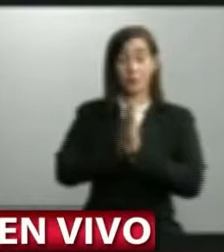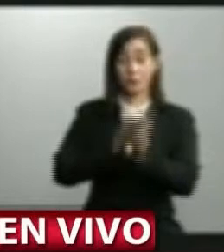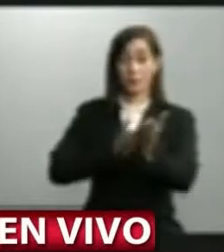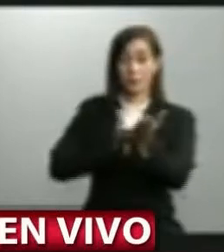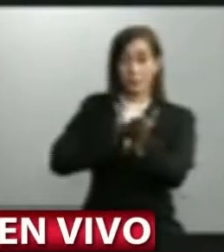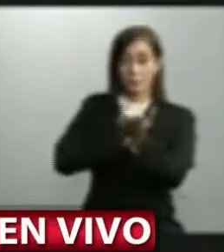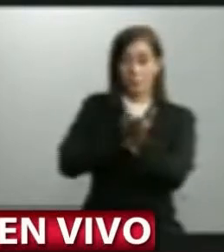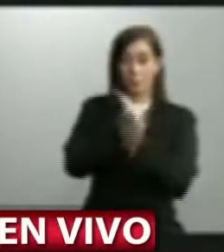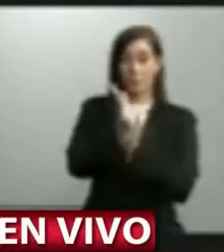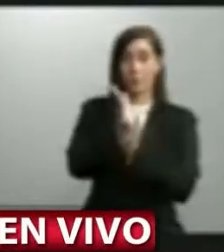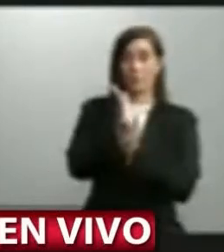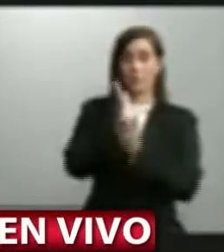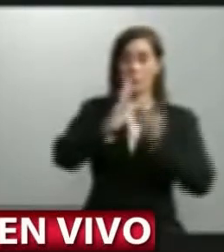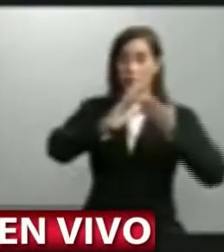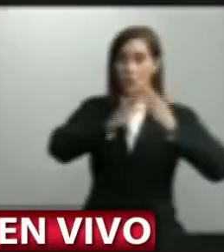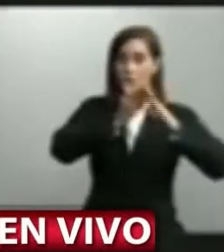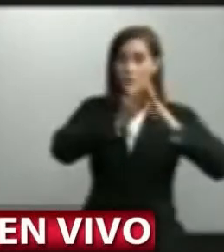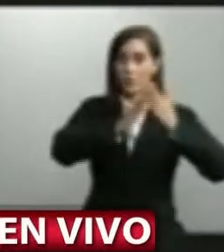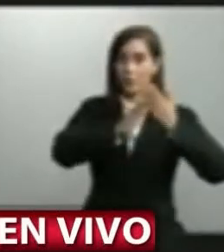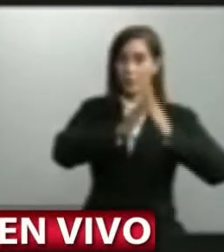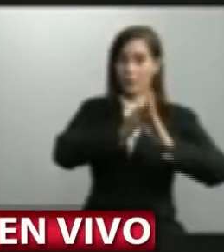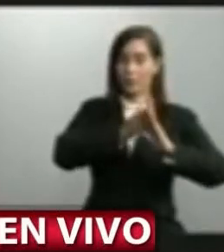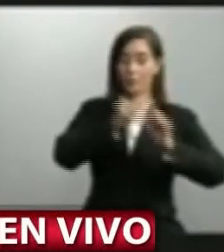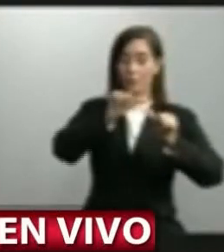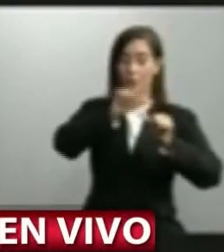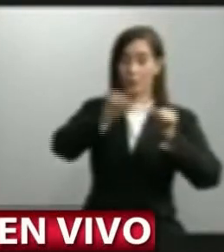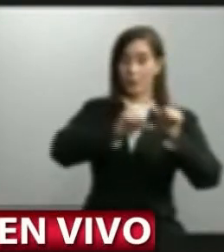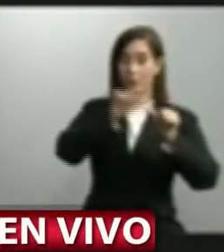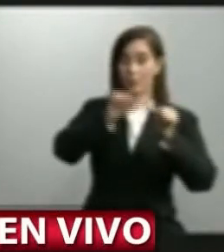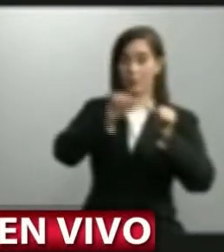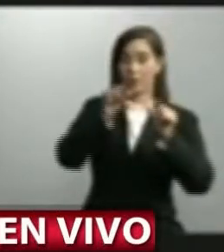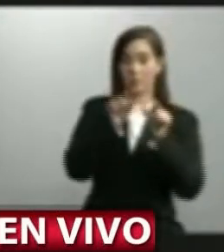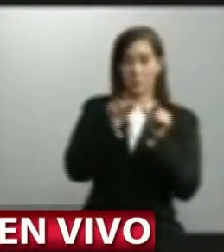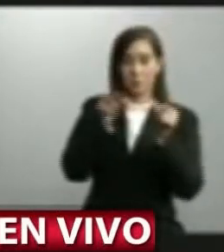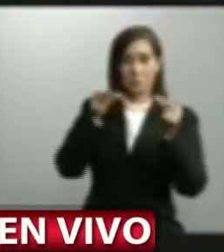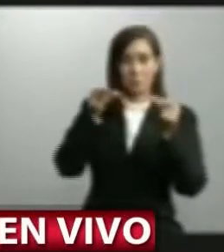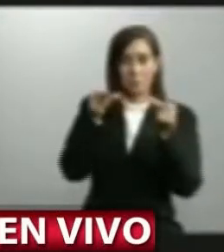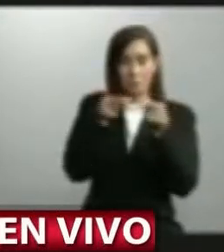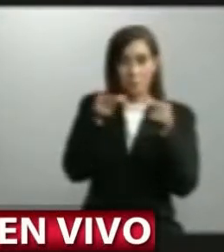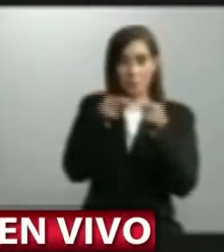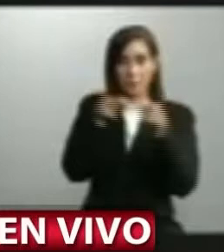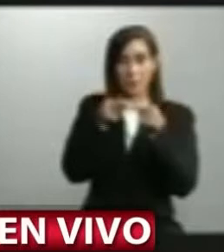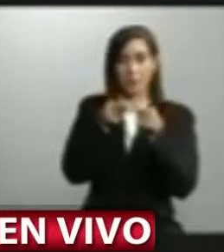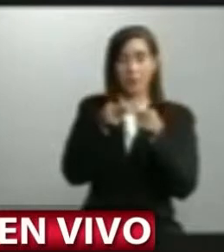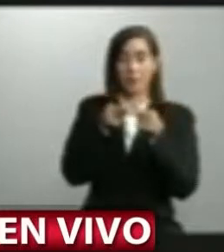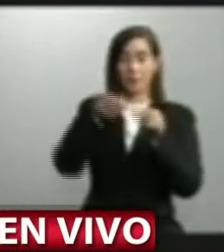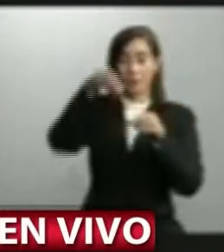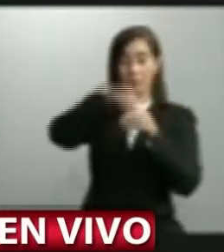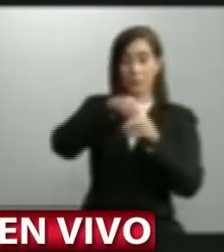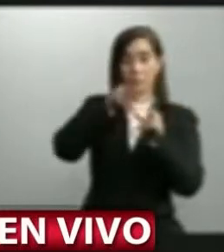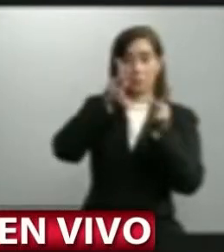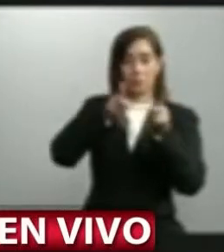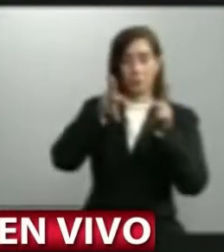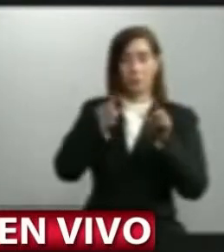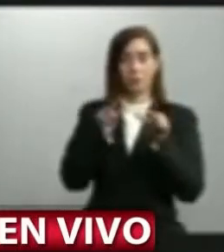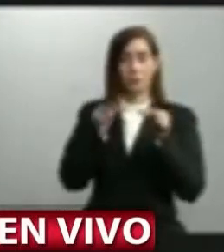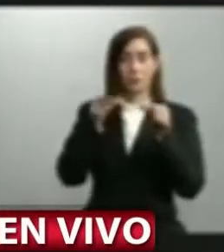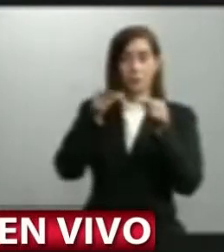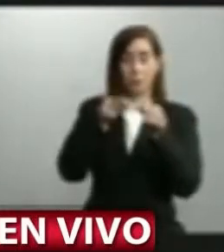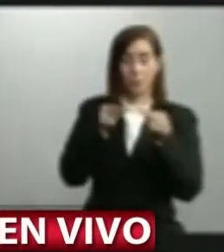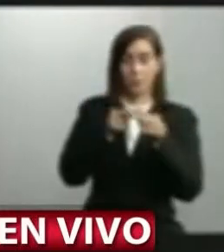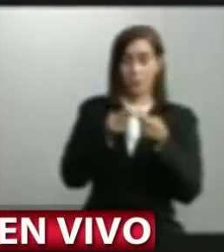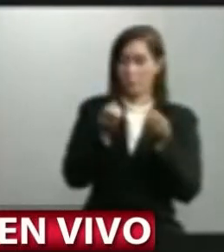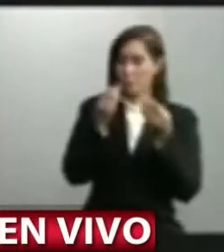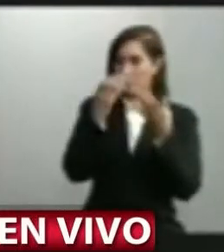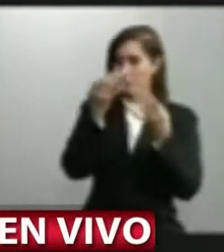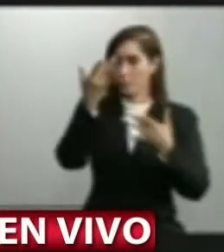intervención en una comunidad que es relativamente pequeña y que para la cantidad de habitantes entendemos que es